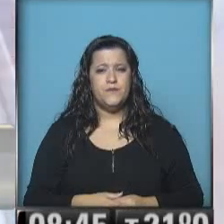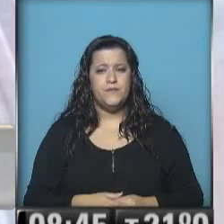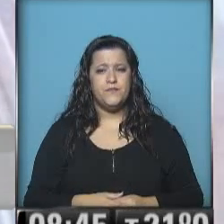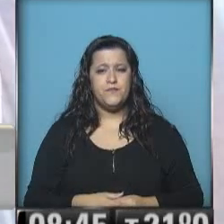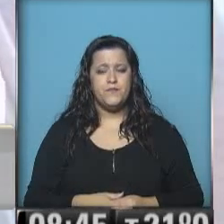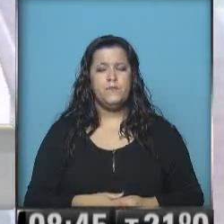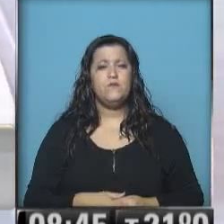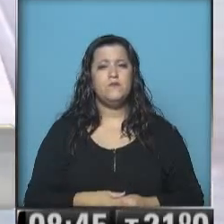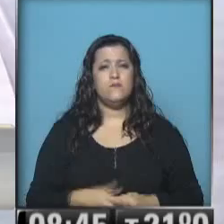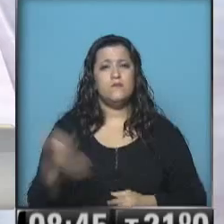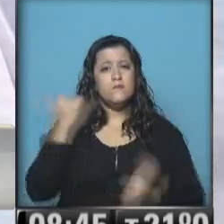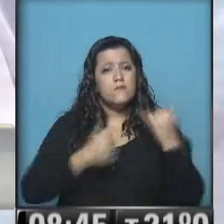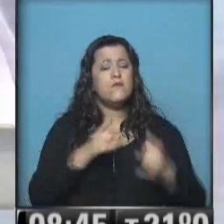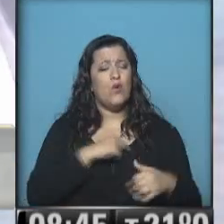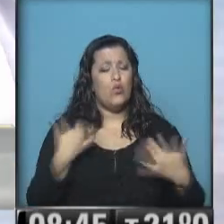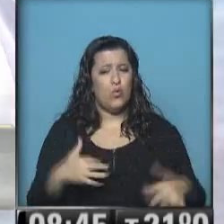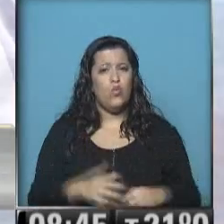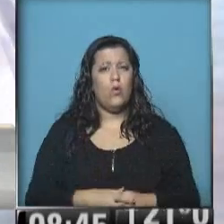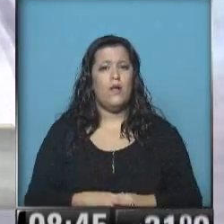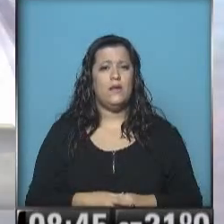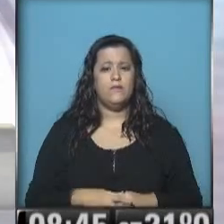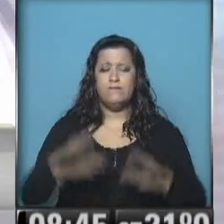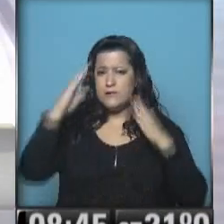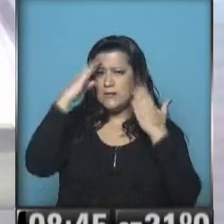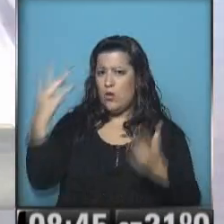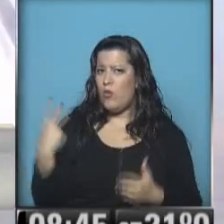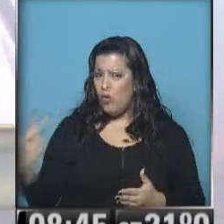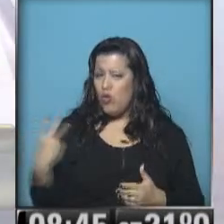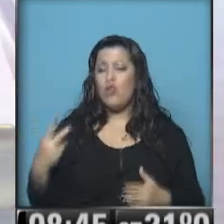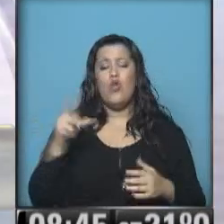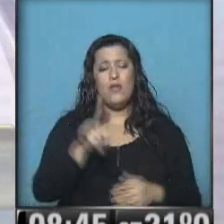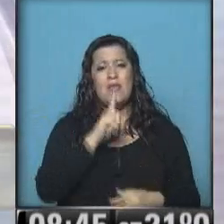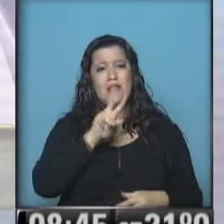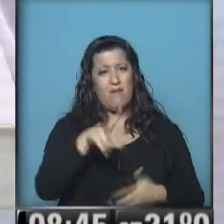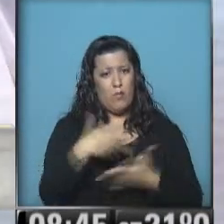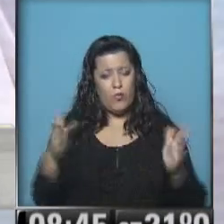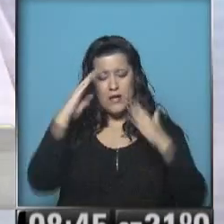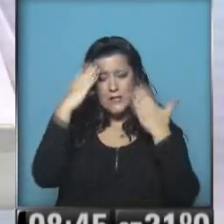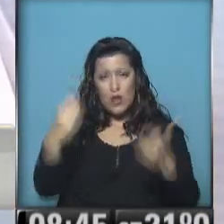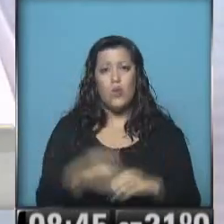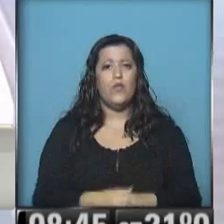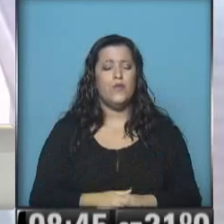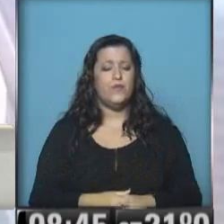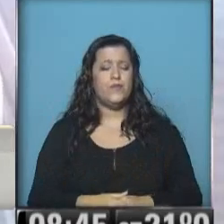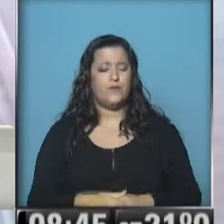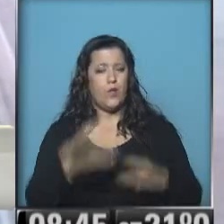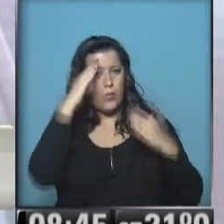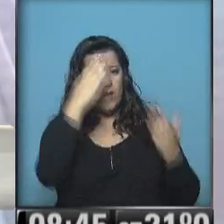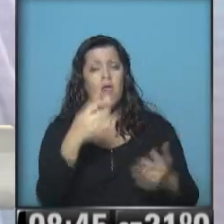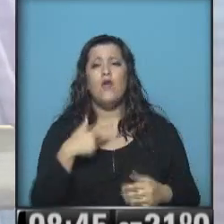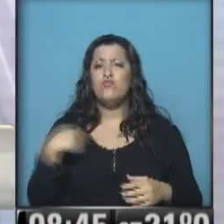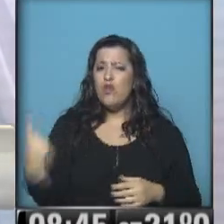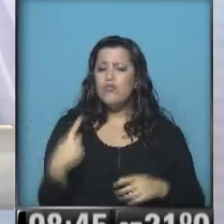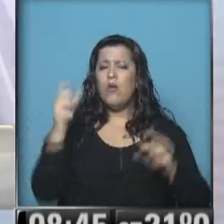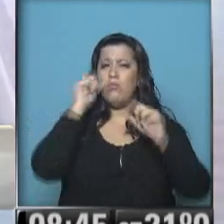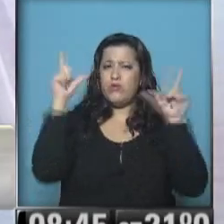quiere escucharte catalina el sur de eso soy alejandro por ti te saludan desde la televisión pública primero es para atención se llama atención